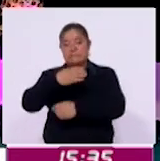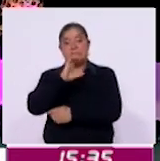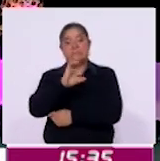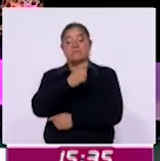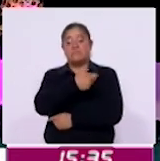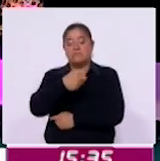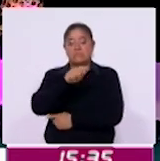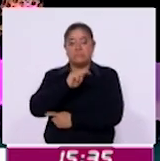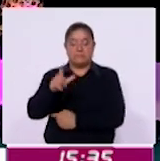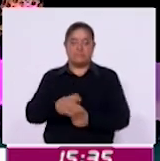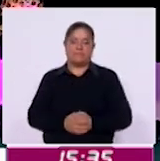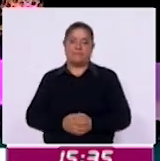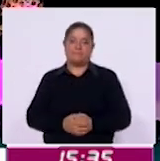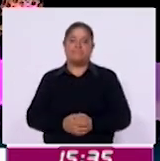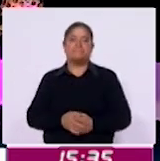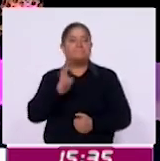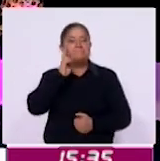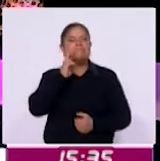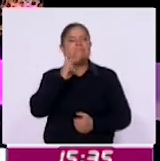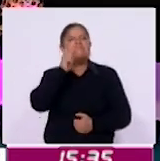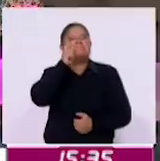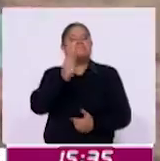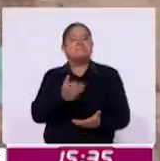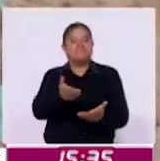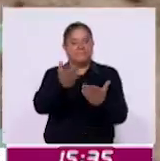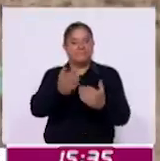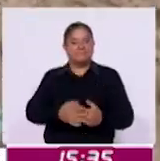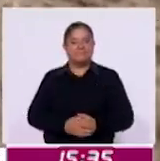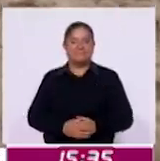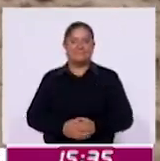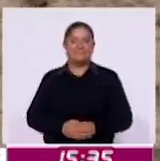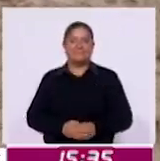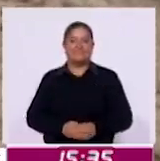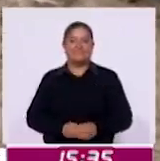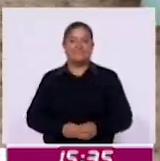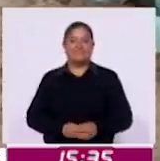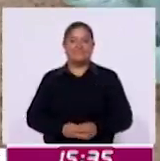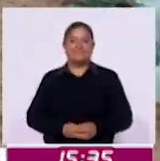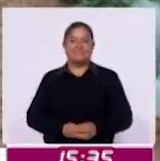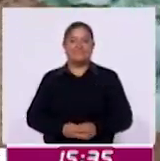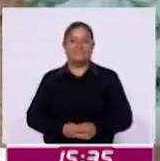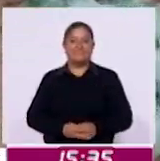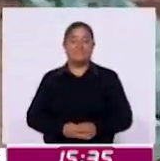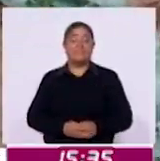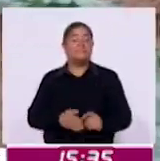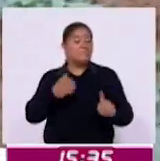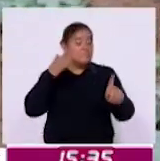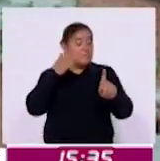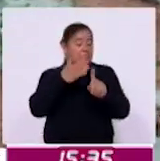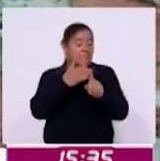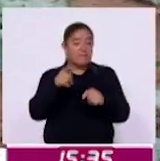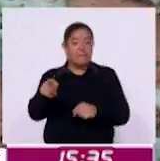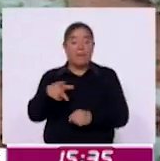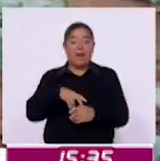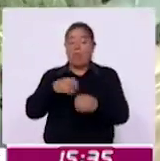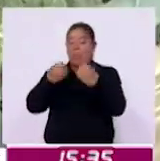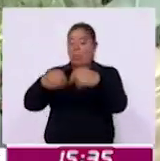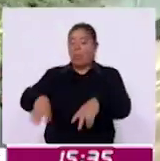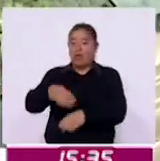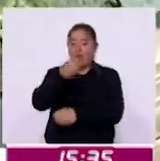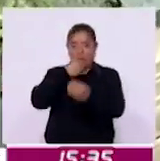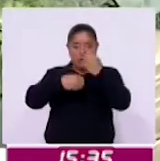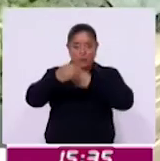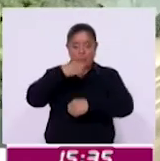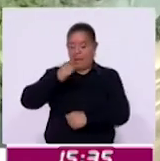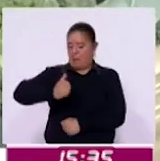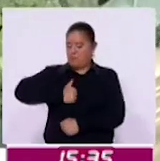Coapiaxtla. Lo invito a ver en qué consiste esto. Con el objetivo de evitar el desperdicio de alimentos y que